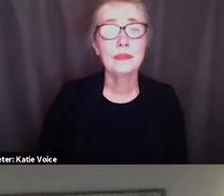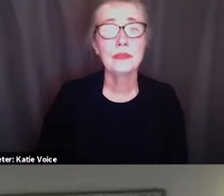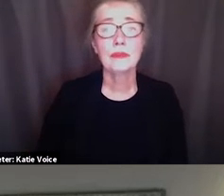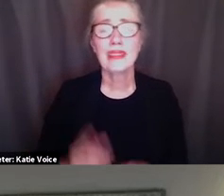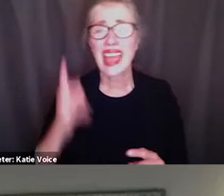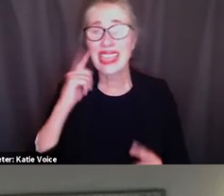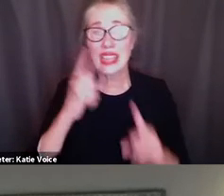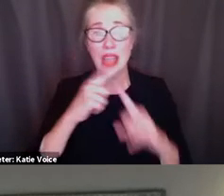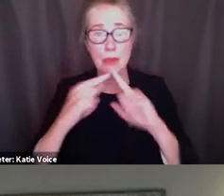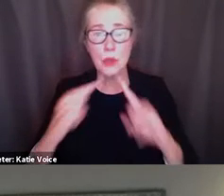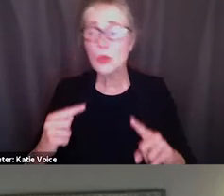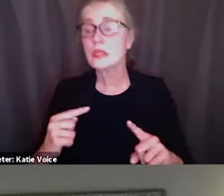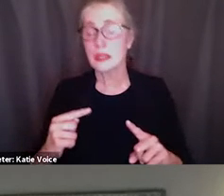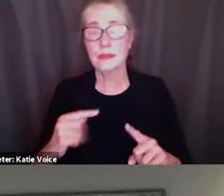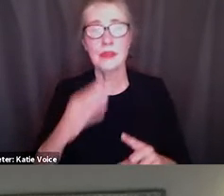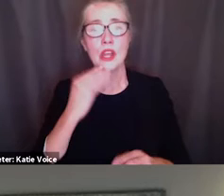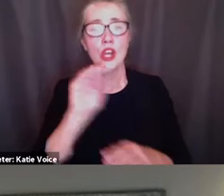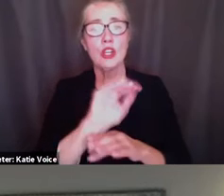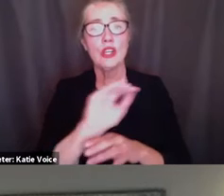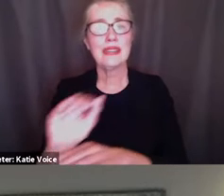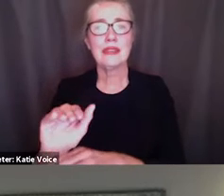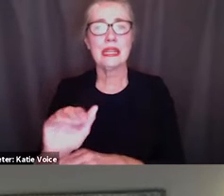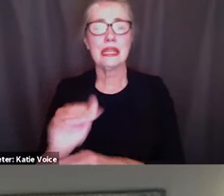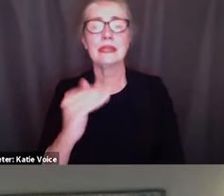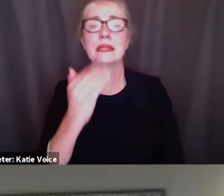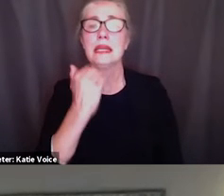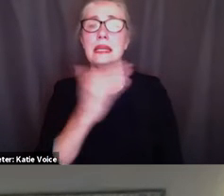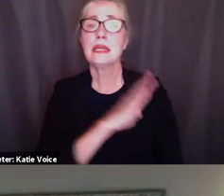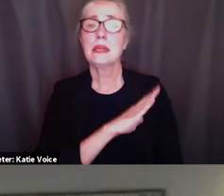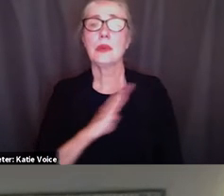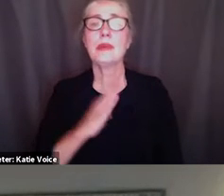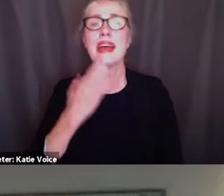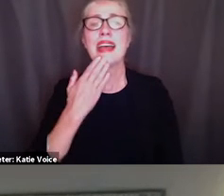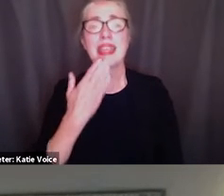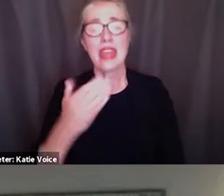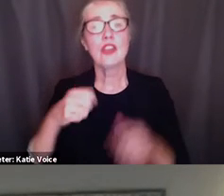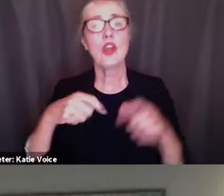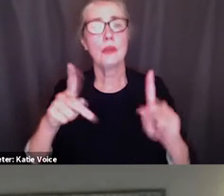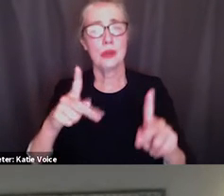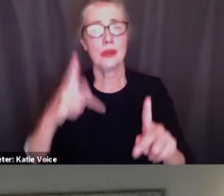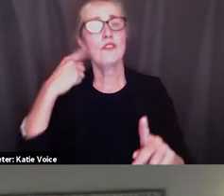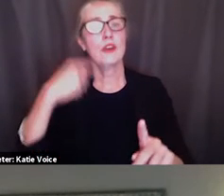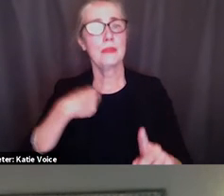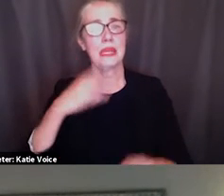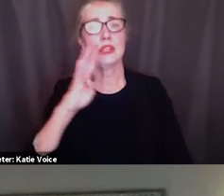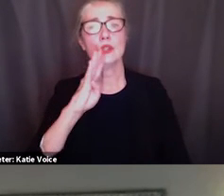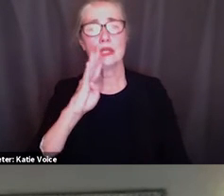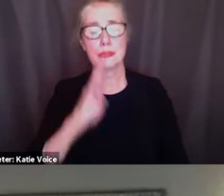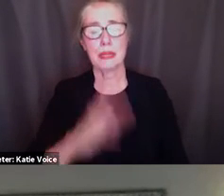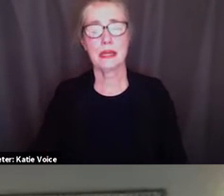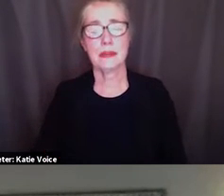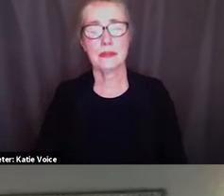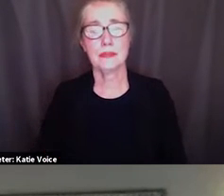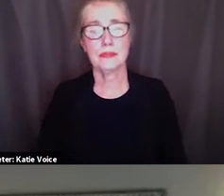Good evening. Buenas noches. Estimados miembros del Consejo, gracias por la oportunidad de hablar.